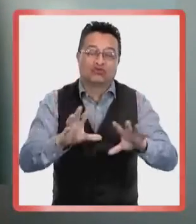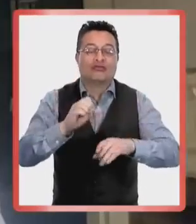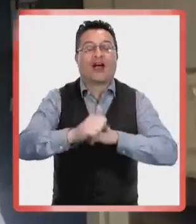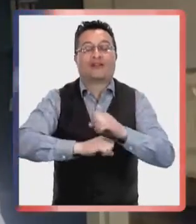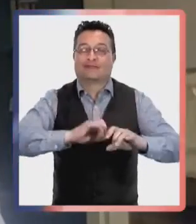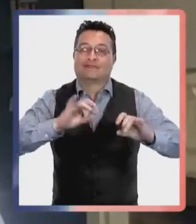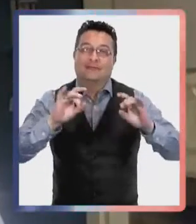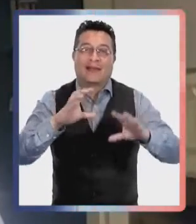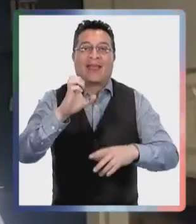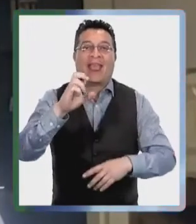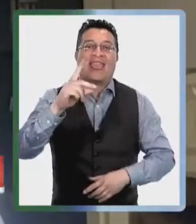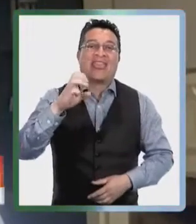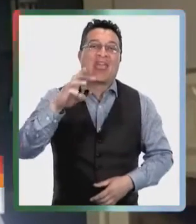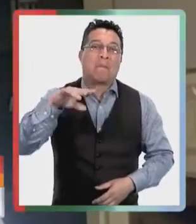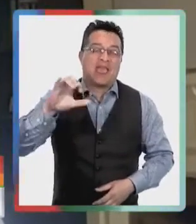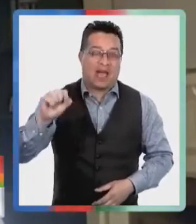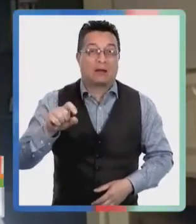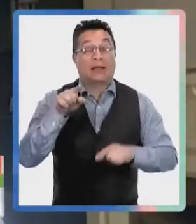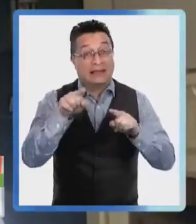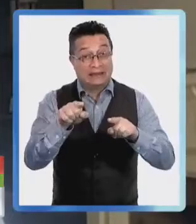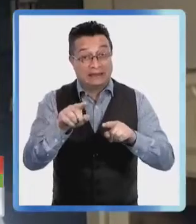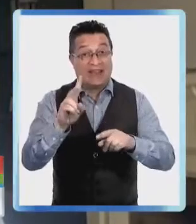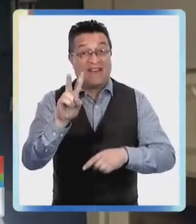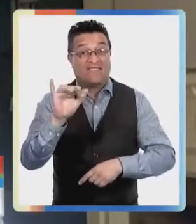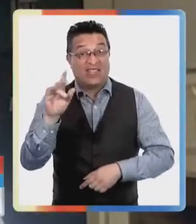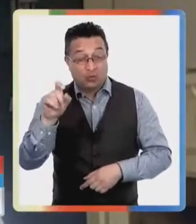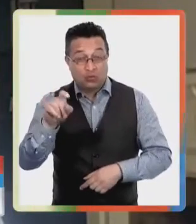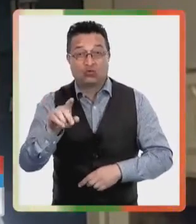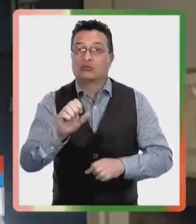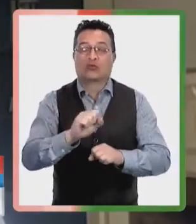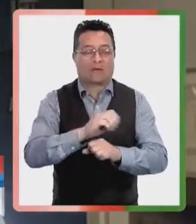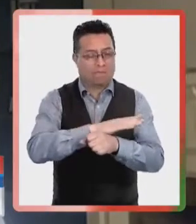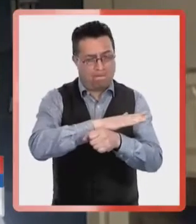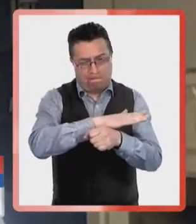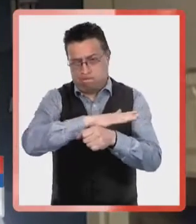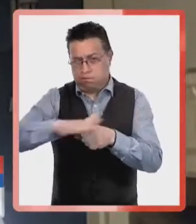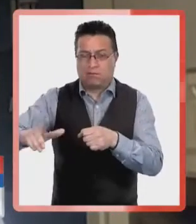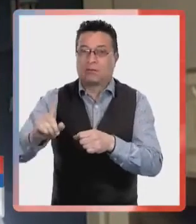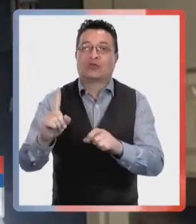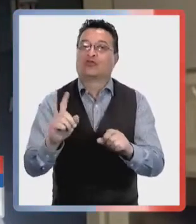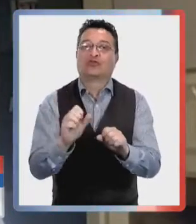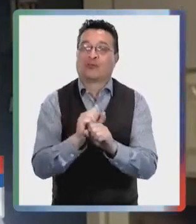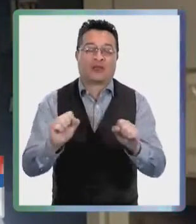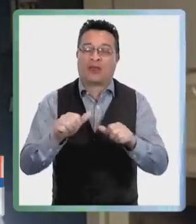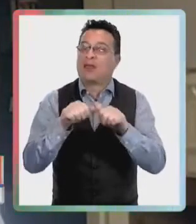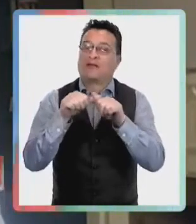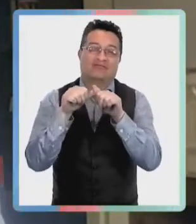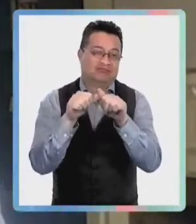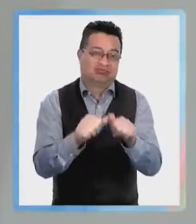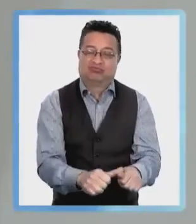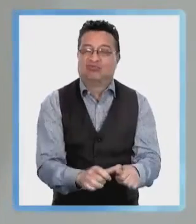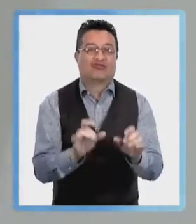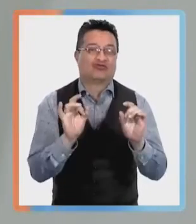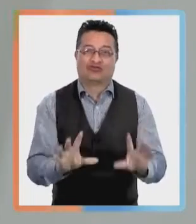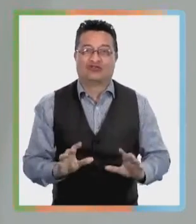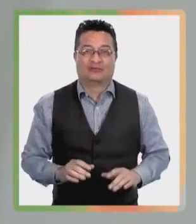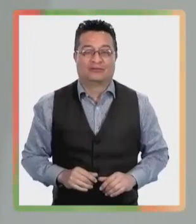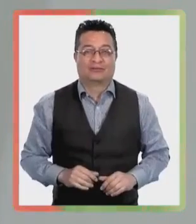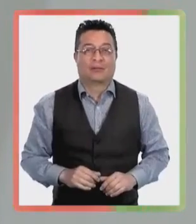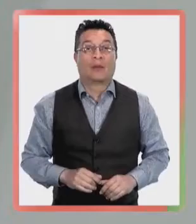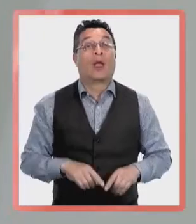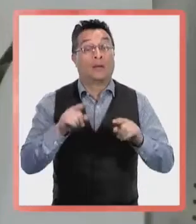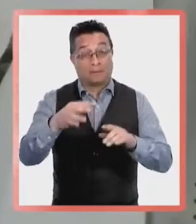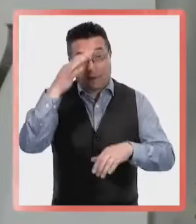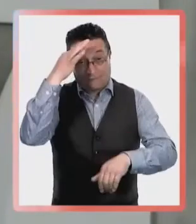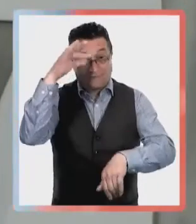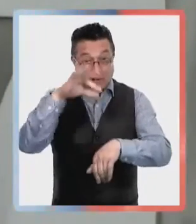endemia. Este virus es imposible que sea erradicado, sino que llegó para quedarse. A diferencia de